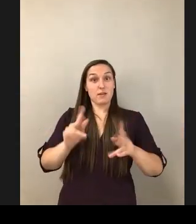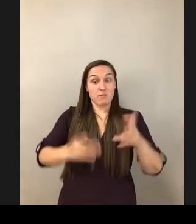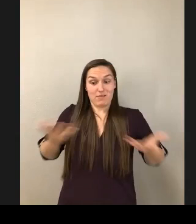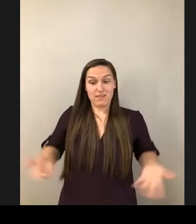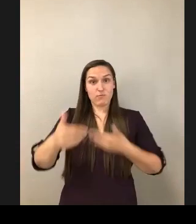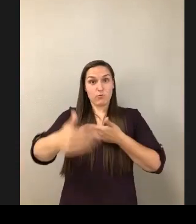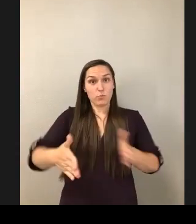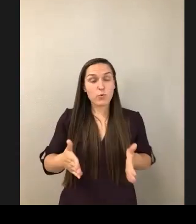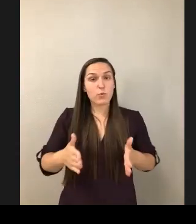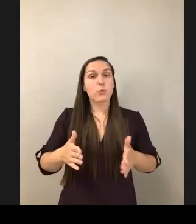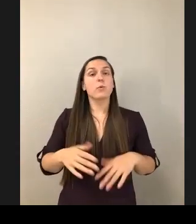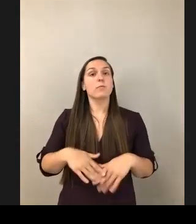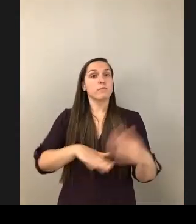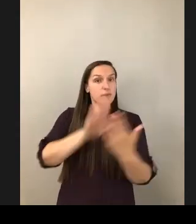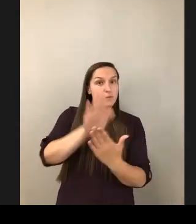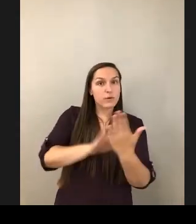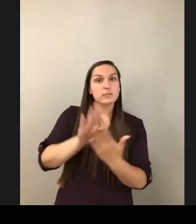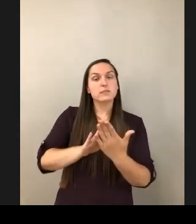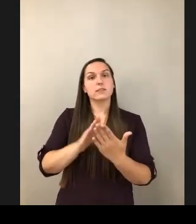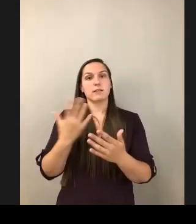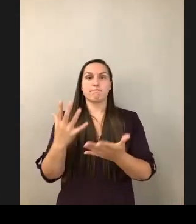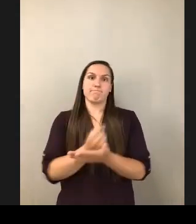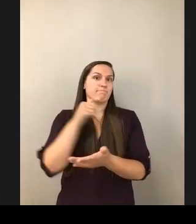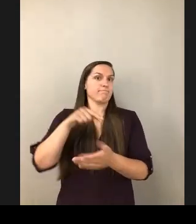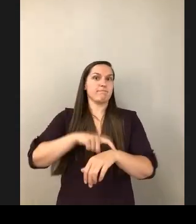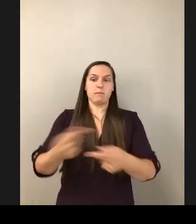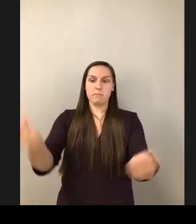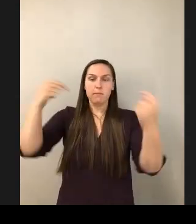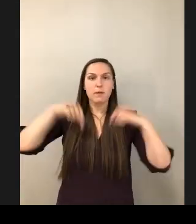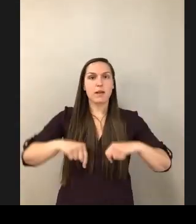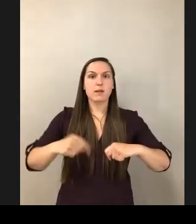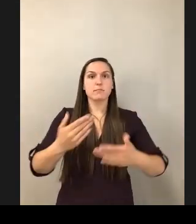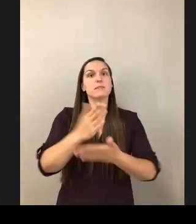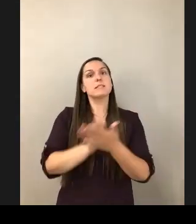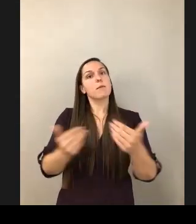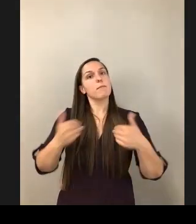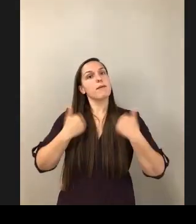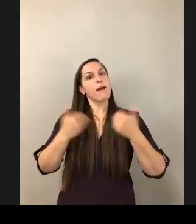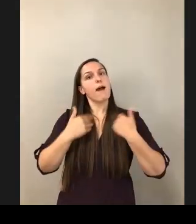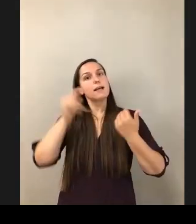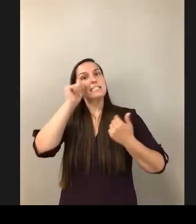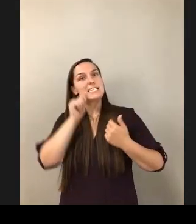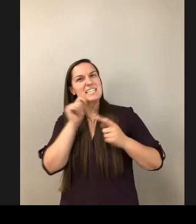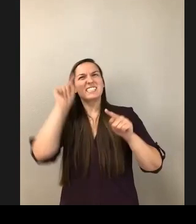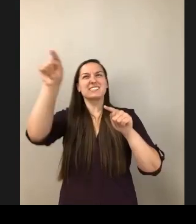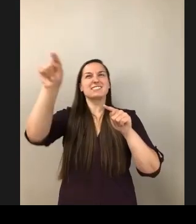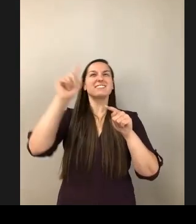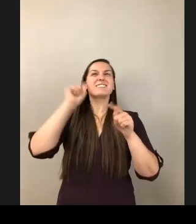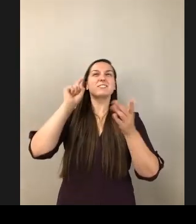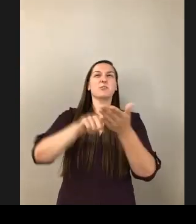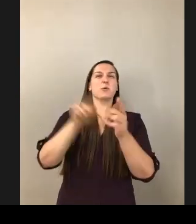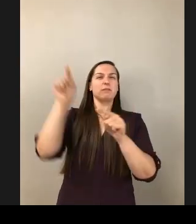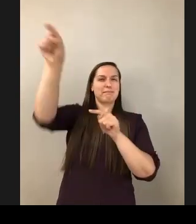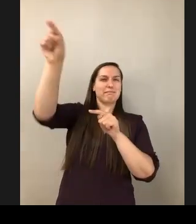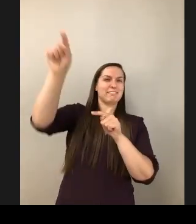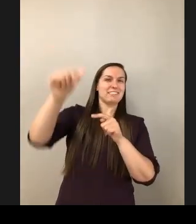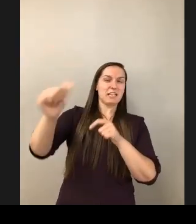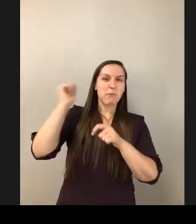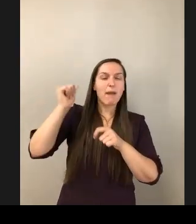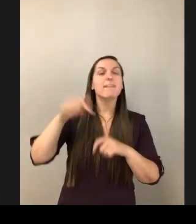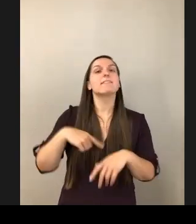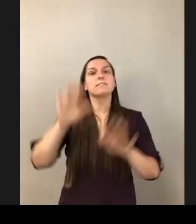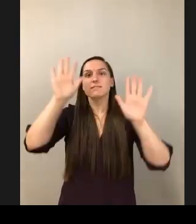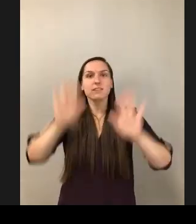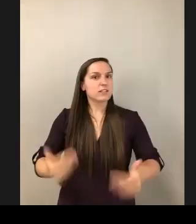presentaron hoy, los que están aquí, que tomaron el tiempo. Hay adolescentes aquí. Yo creo que eso